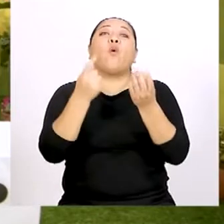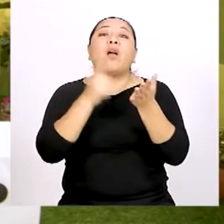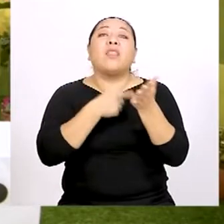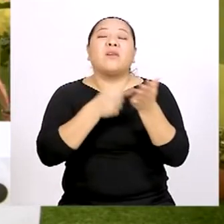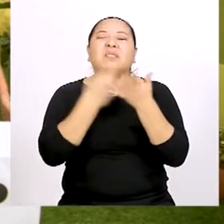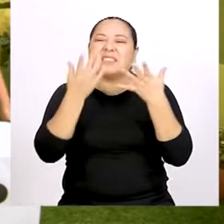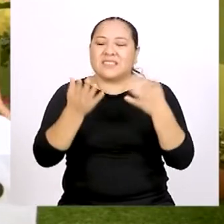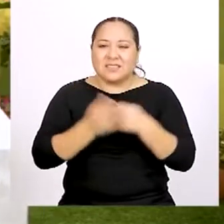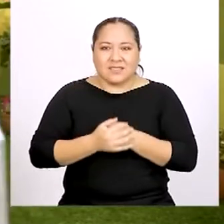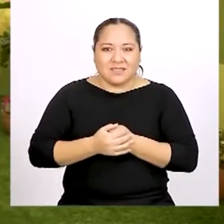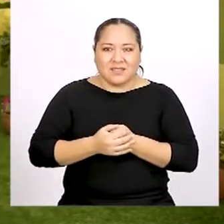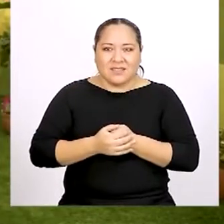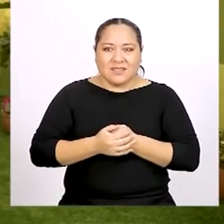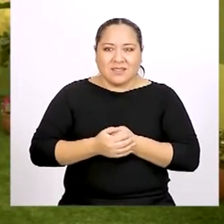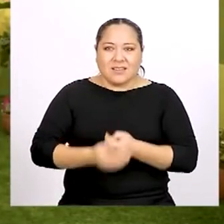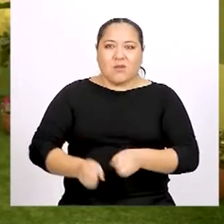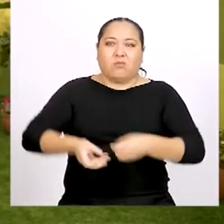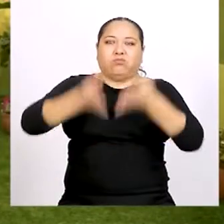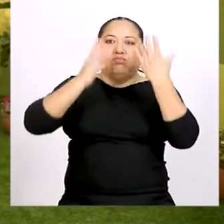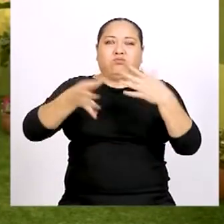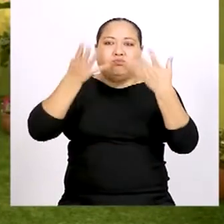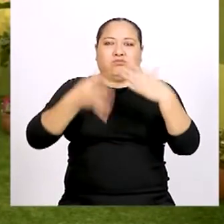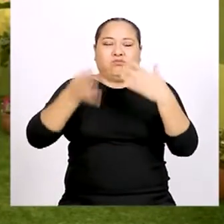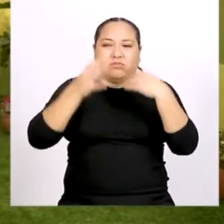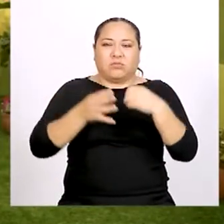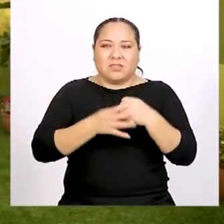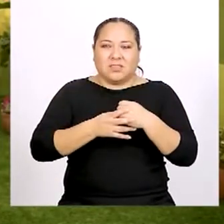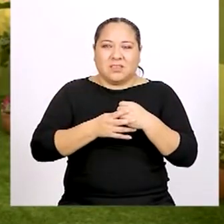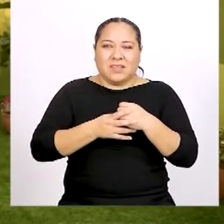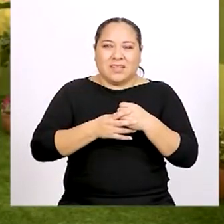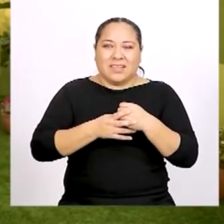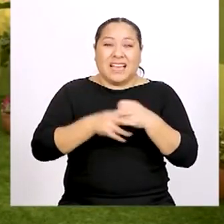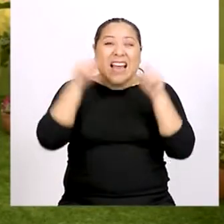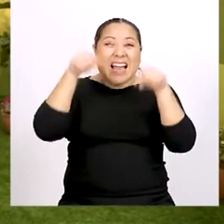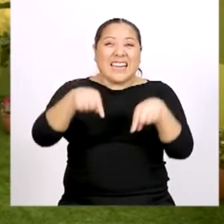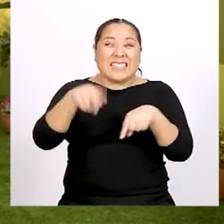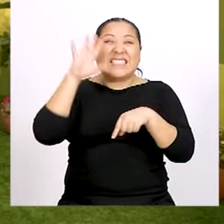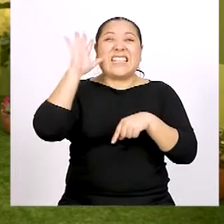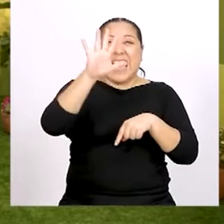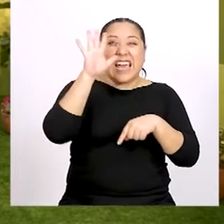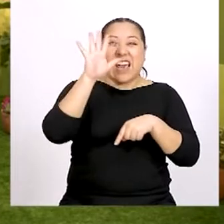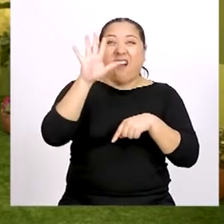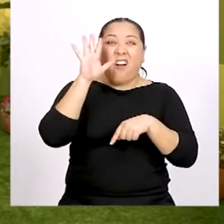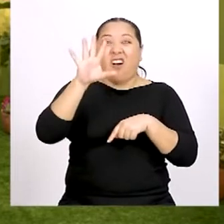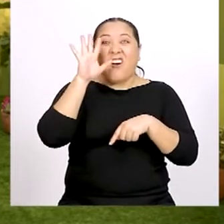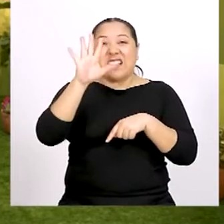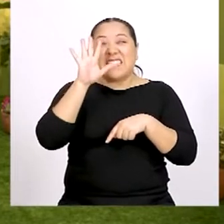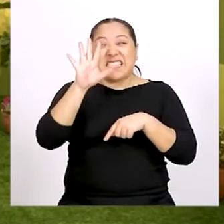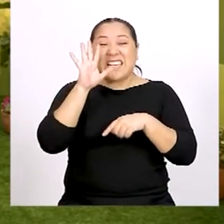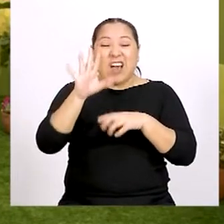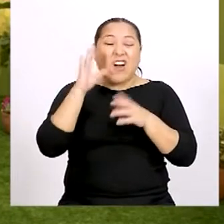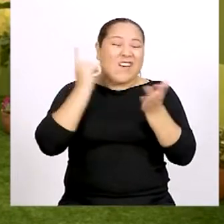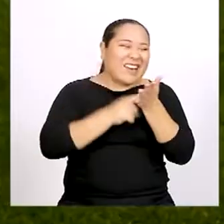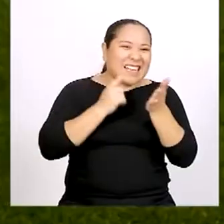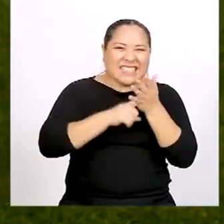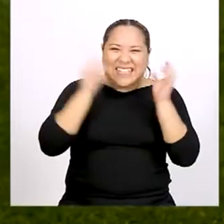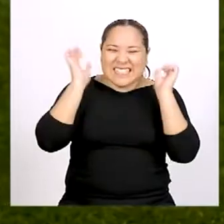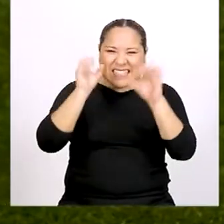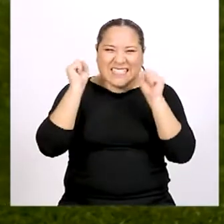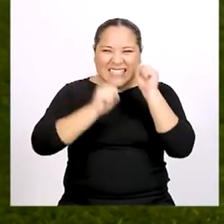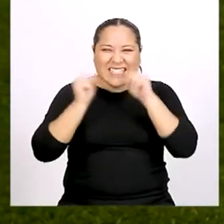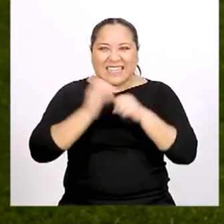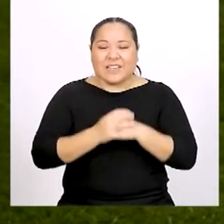Muy bien, vamos, ¿y lo vamos a saltar a hacer? En un pie. ¿Cuántas veces? Muchas, muchas, muchas. ¡Que salga muchas veces! ¡Cinco ¡Wow!